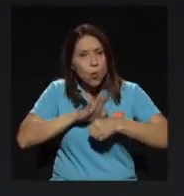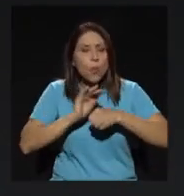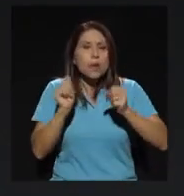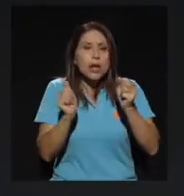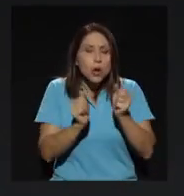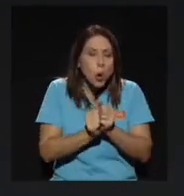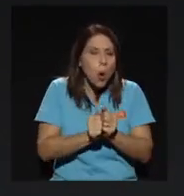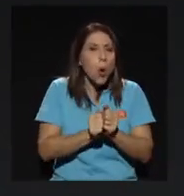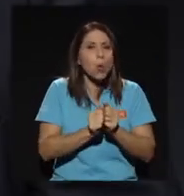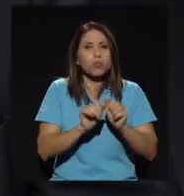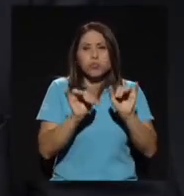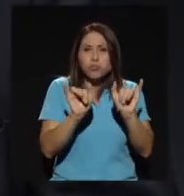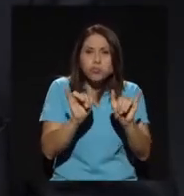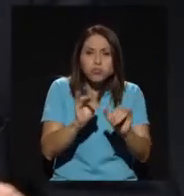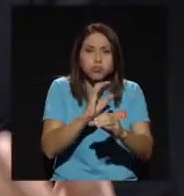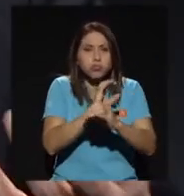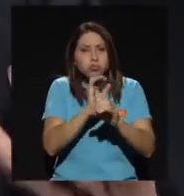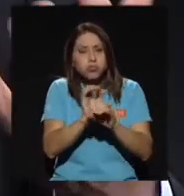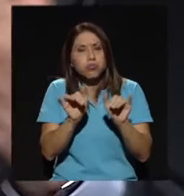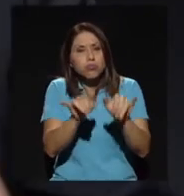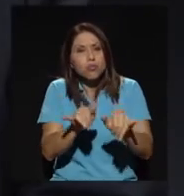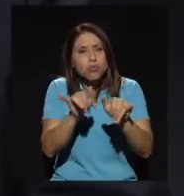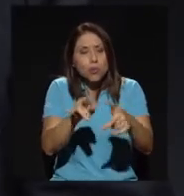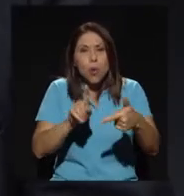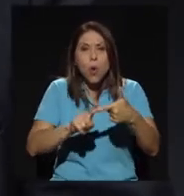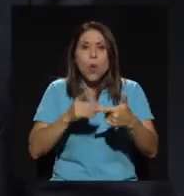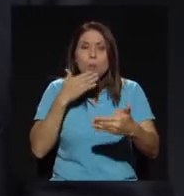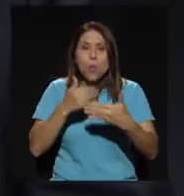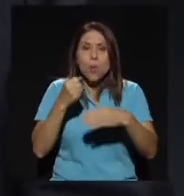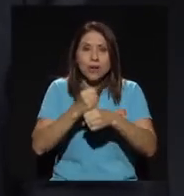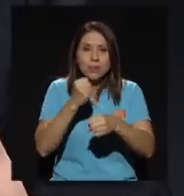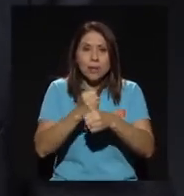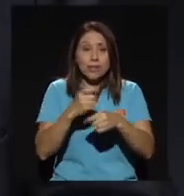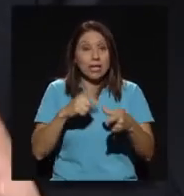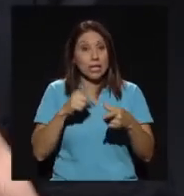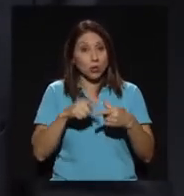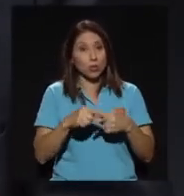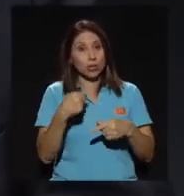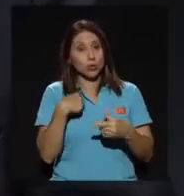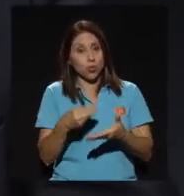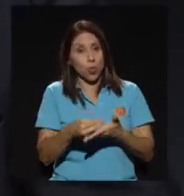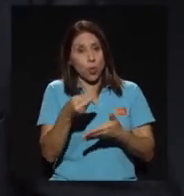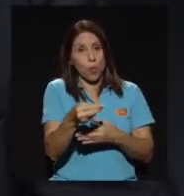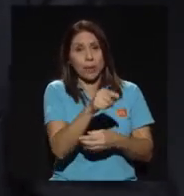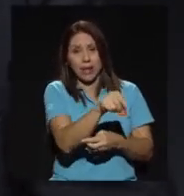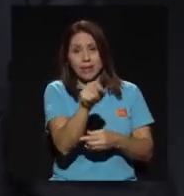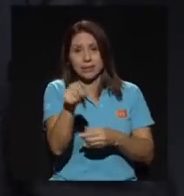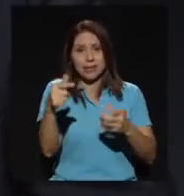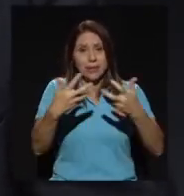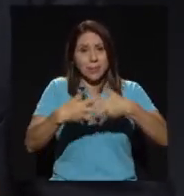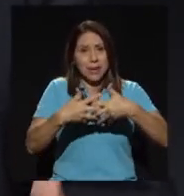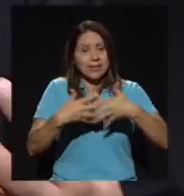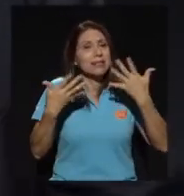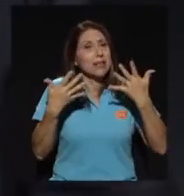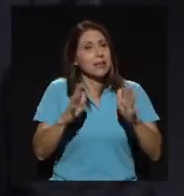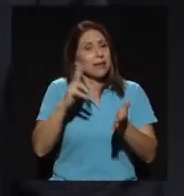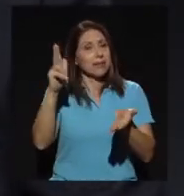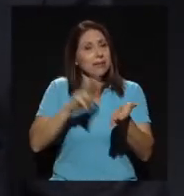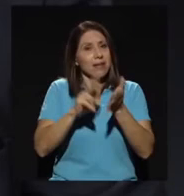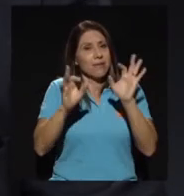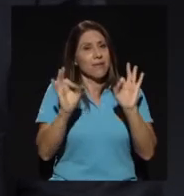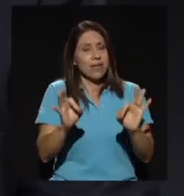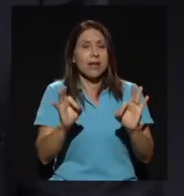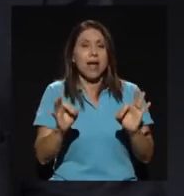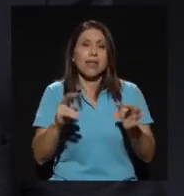prácticas de manufactura con todo si uno compra de una empresa de esas que están registradas identificadas está haciendo